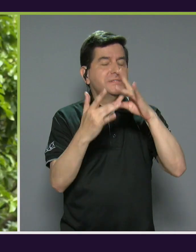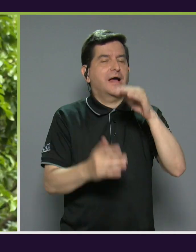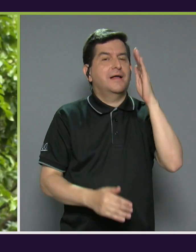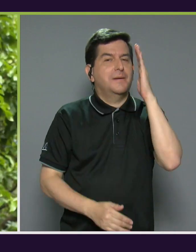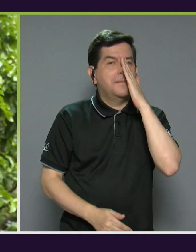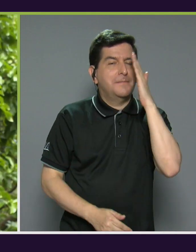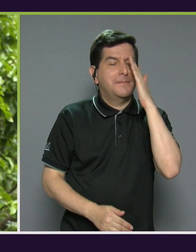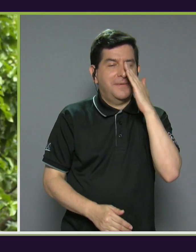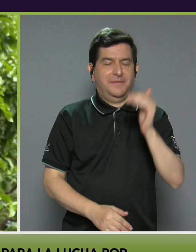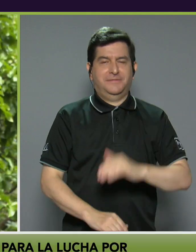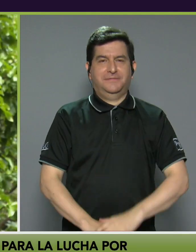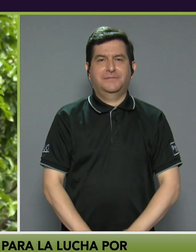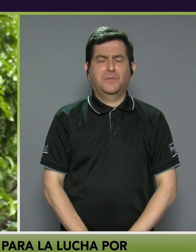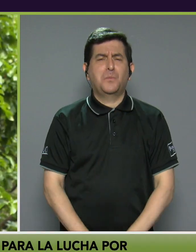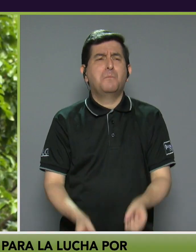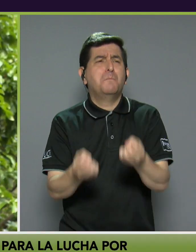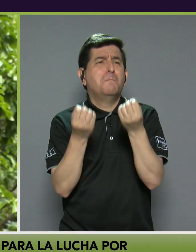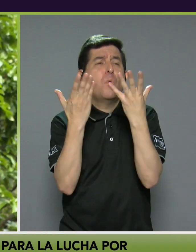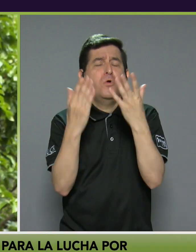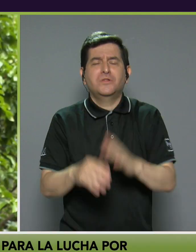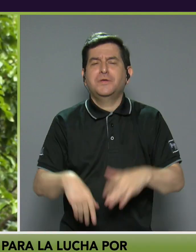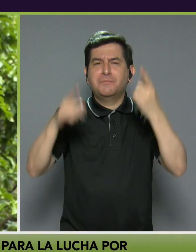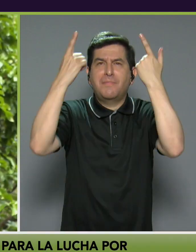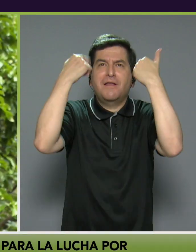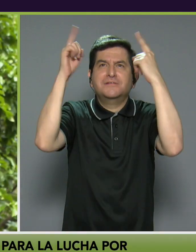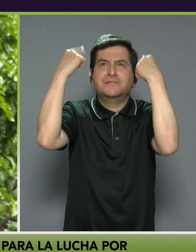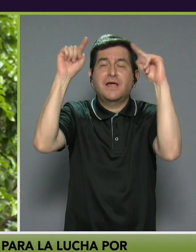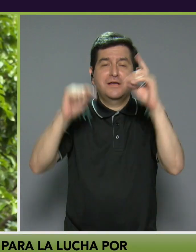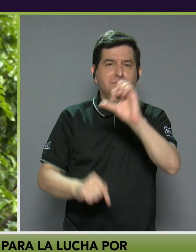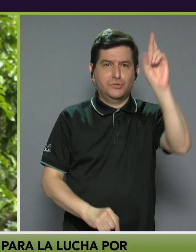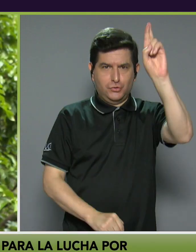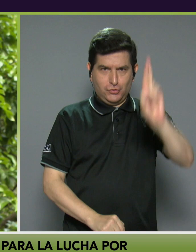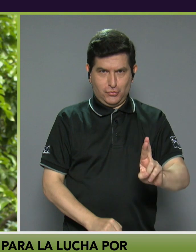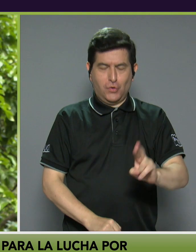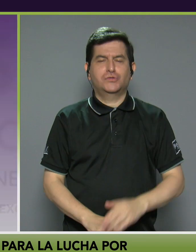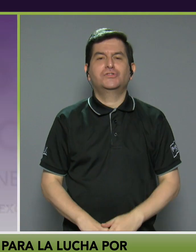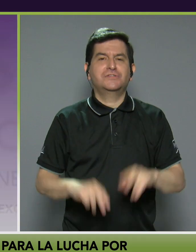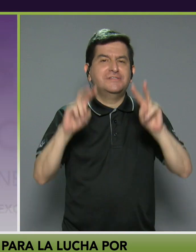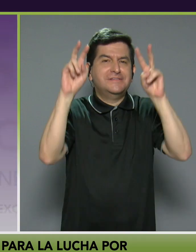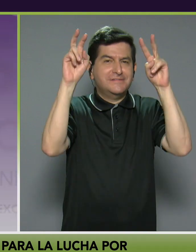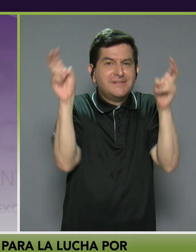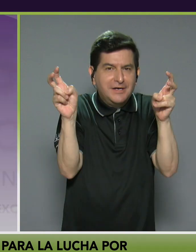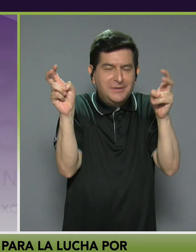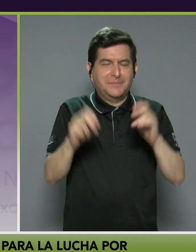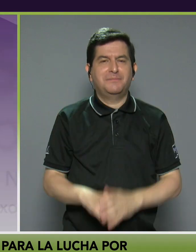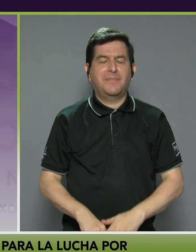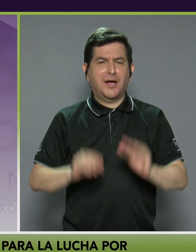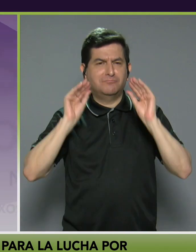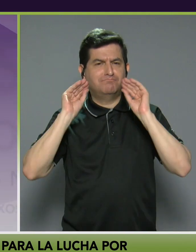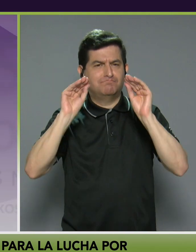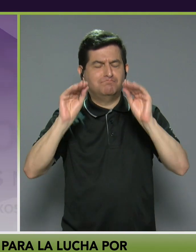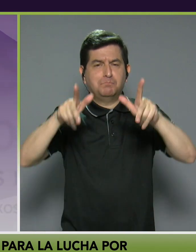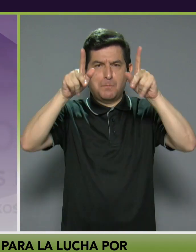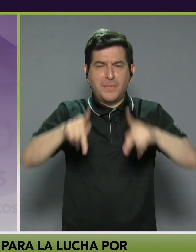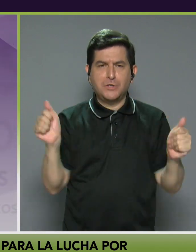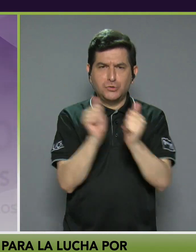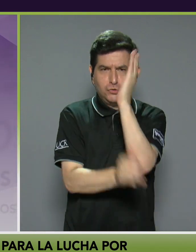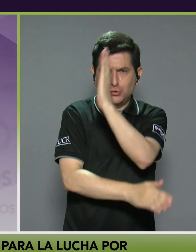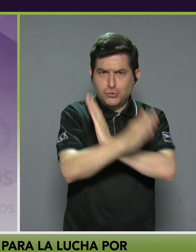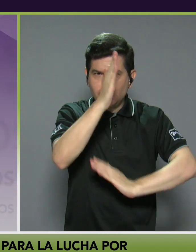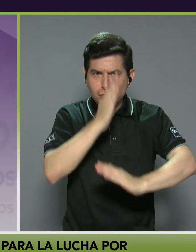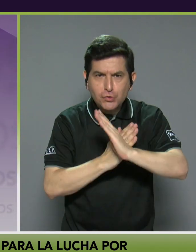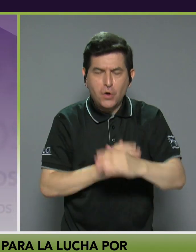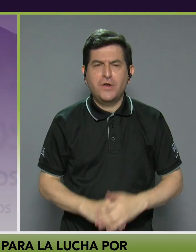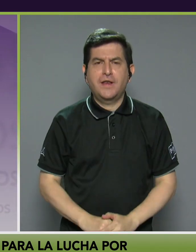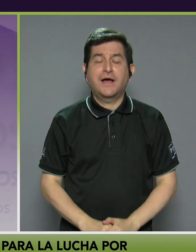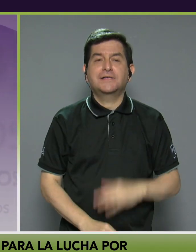Y muchos de los logros que ha tenido Costa Rica en materia de educación para las personas con discapacidad se debe